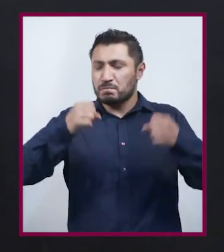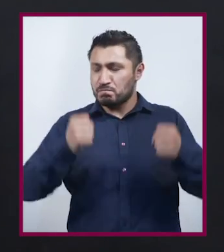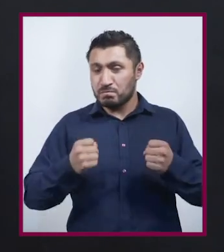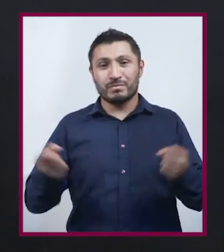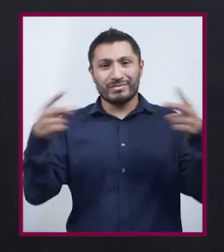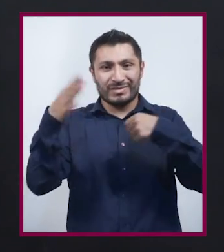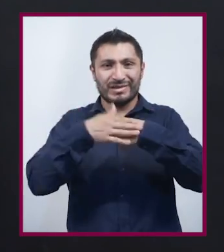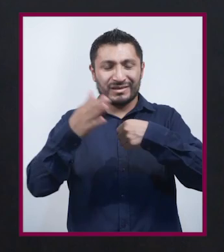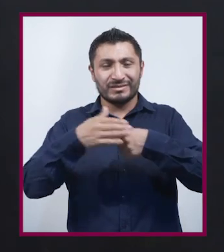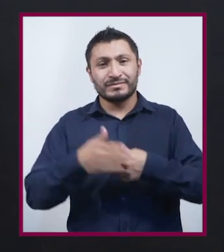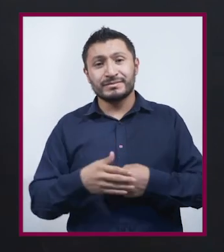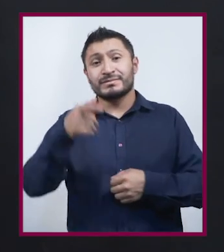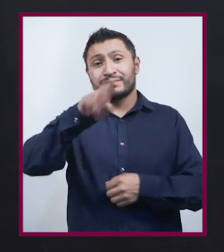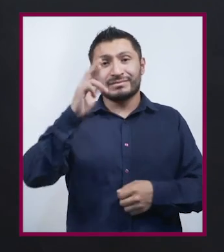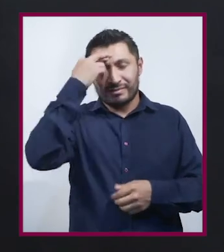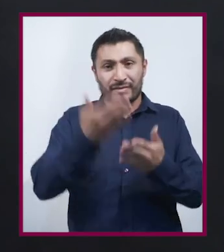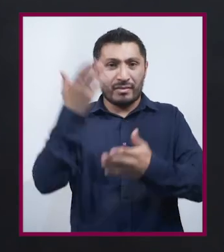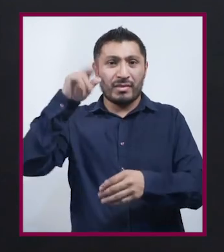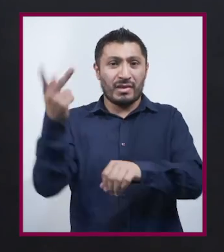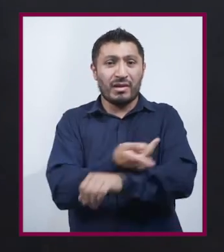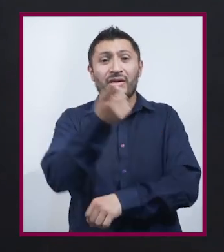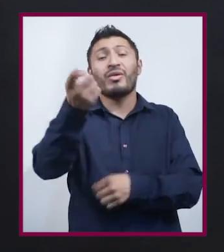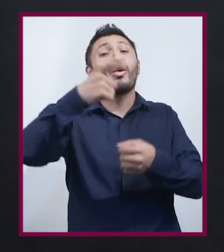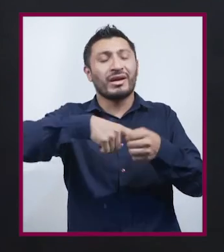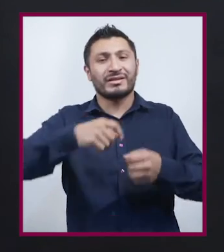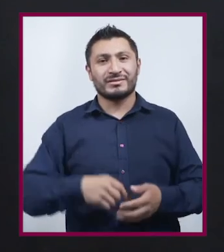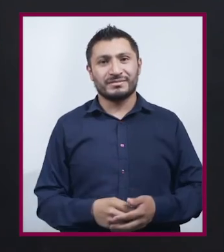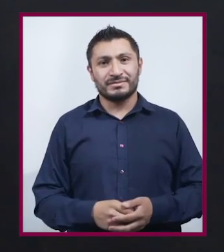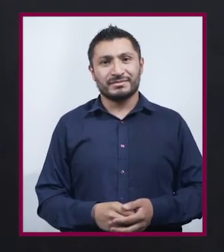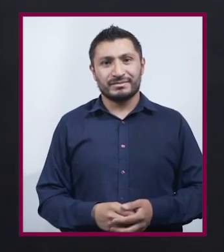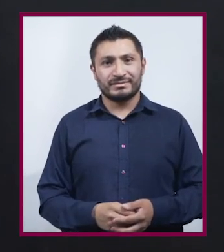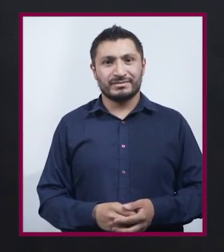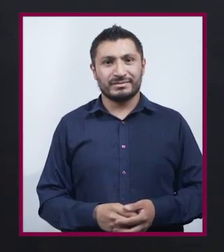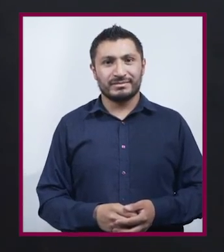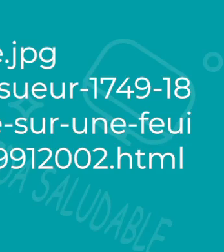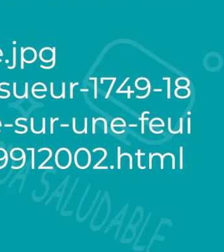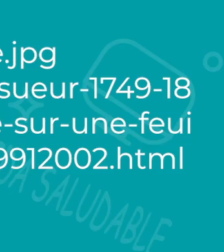Nos vemos hasta la próxima y recuerda, el pasado no ha pasado. Conéctate.